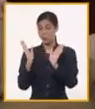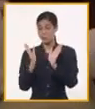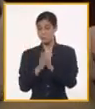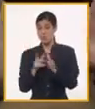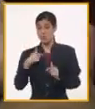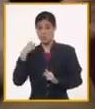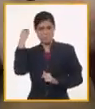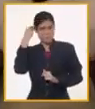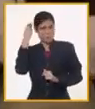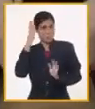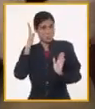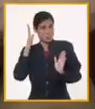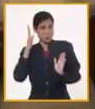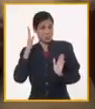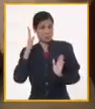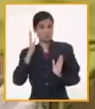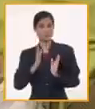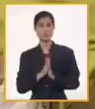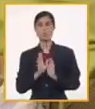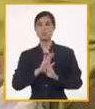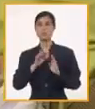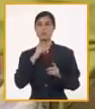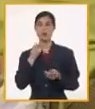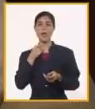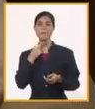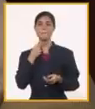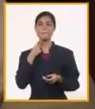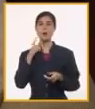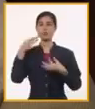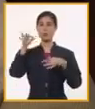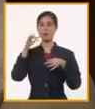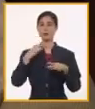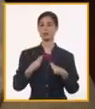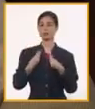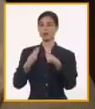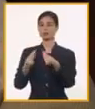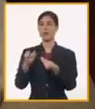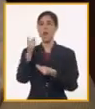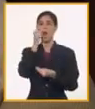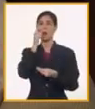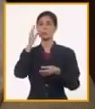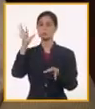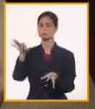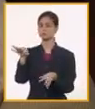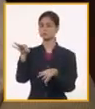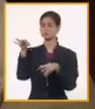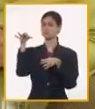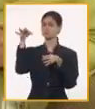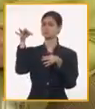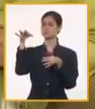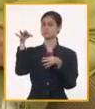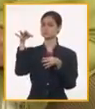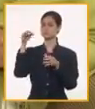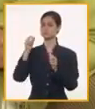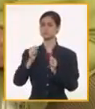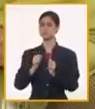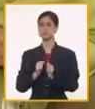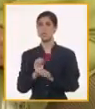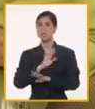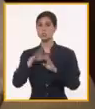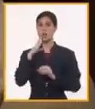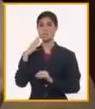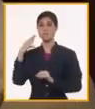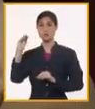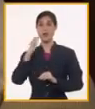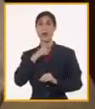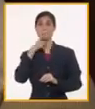revolucionario para mí, amigo, etc. Le doy el primer folleto. Al salir del hospital, una perseguidora me estaba